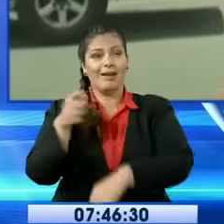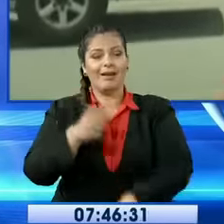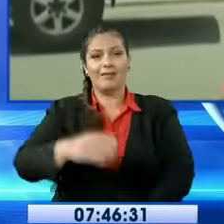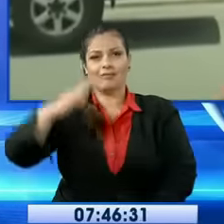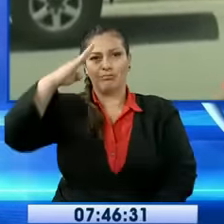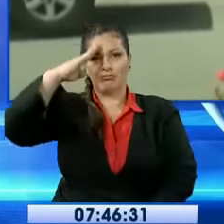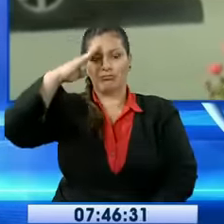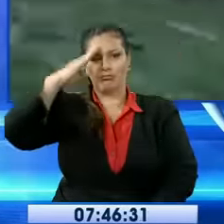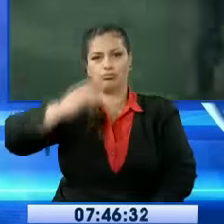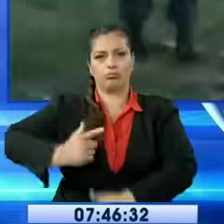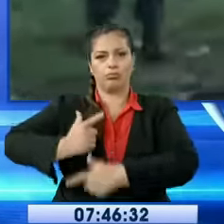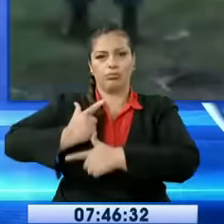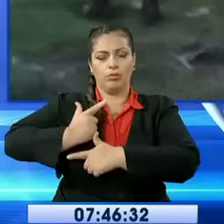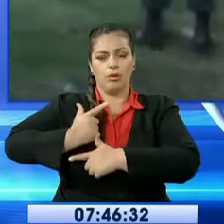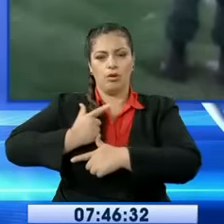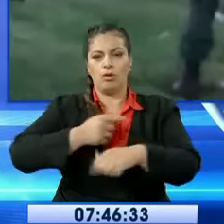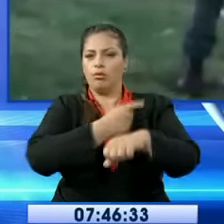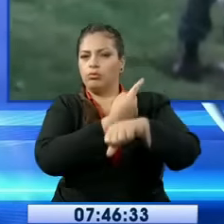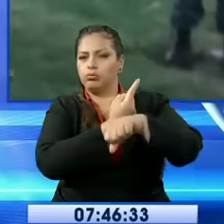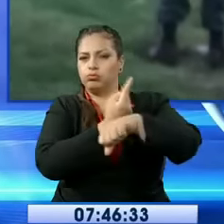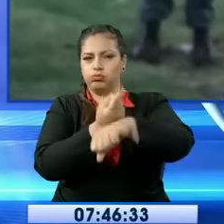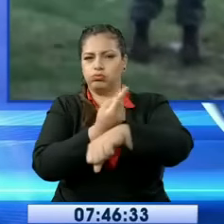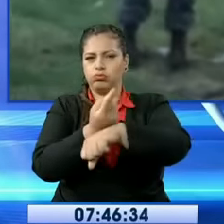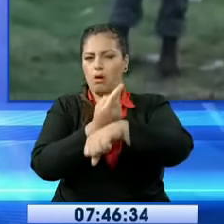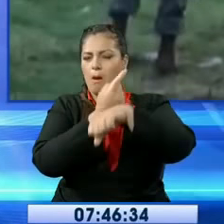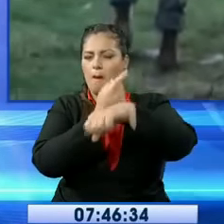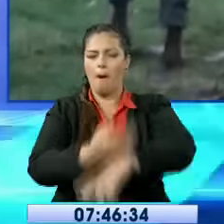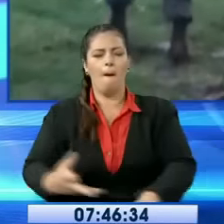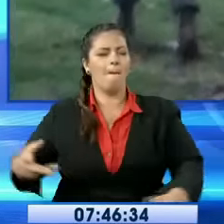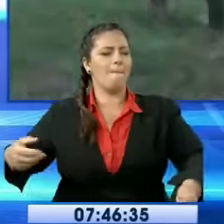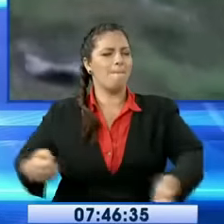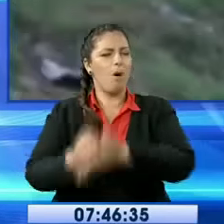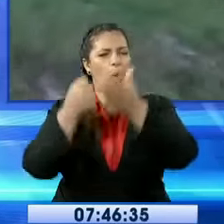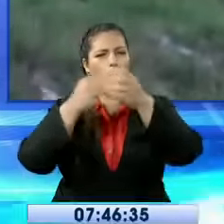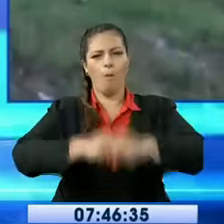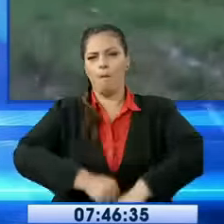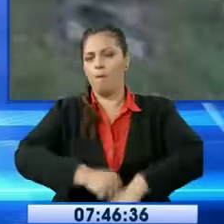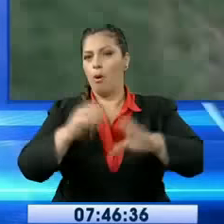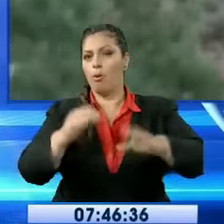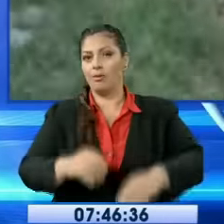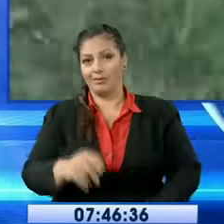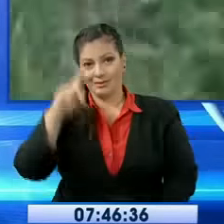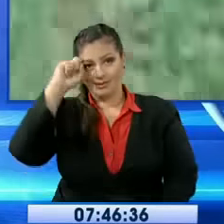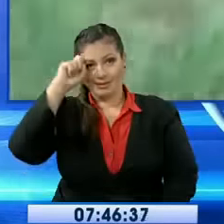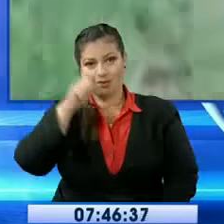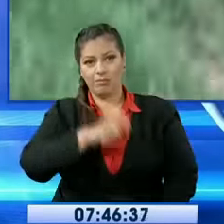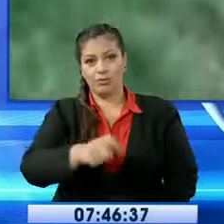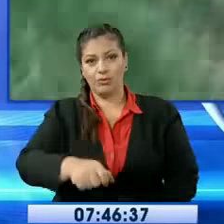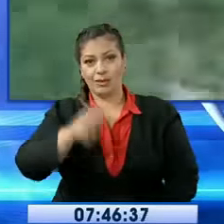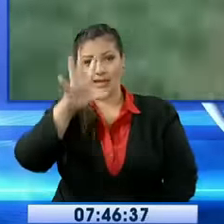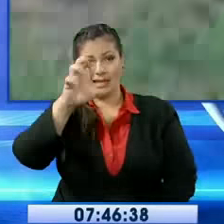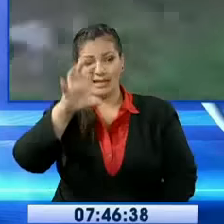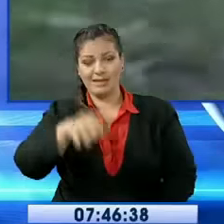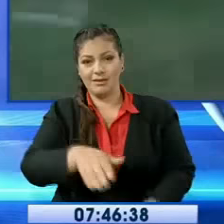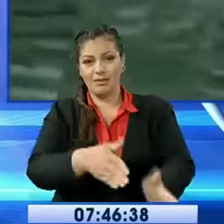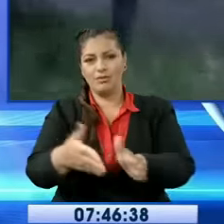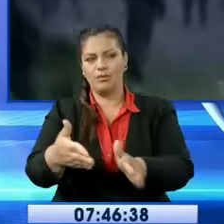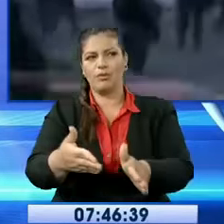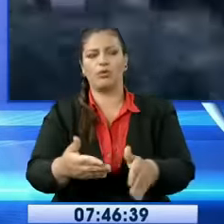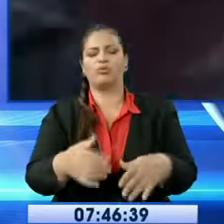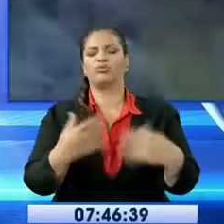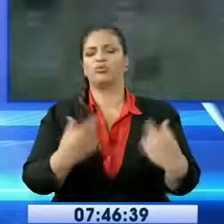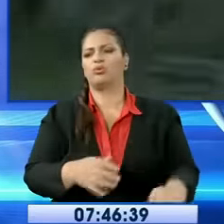fallecieron. Incluido la tripulación, pilotos, sí, así los es. Pilotos. Y el mecánico del avión, en un avión árabe en el oriente ecuatoriano, y ahora este